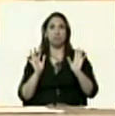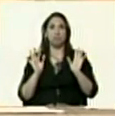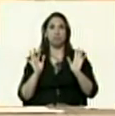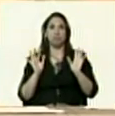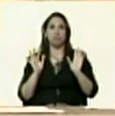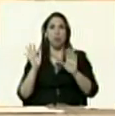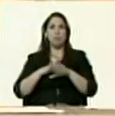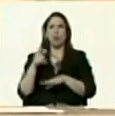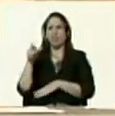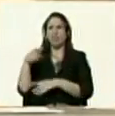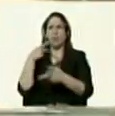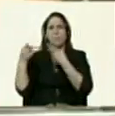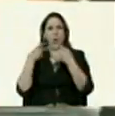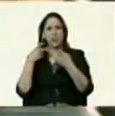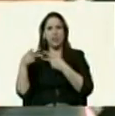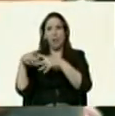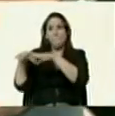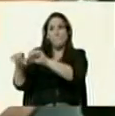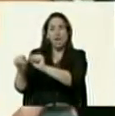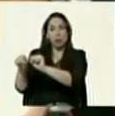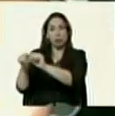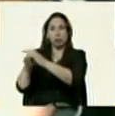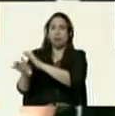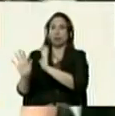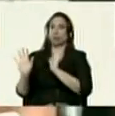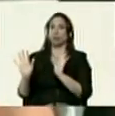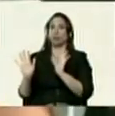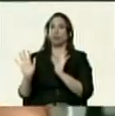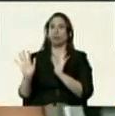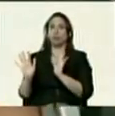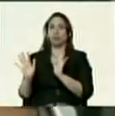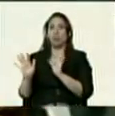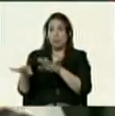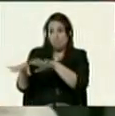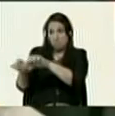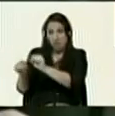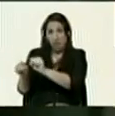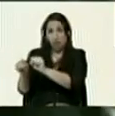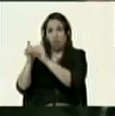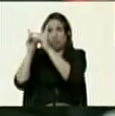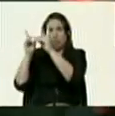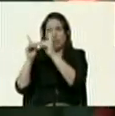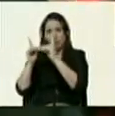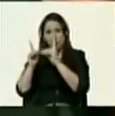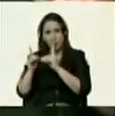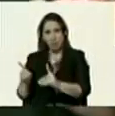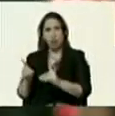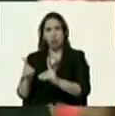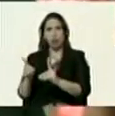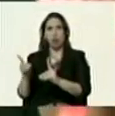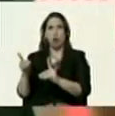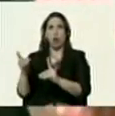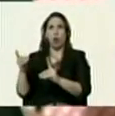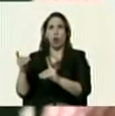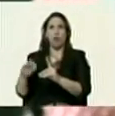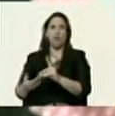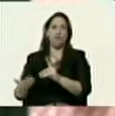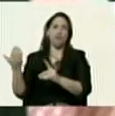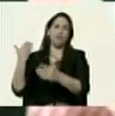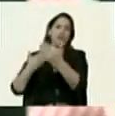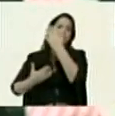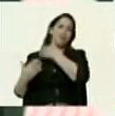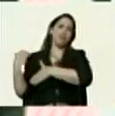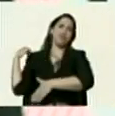Porque es una política del imperio. El imperio ha decidido desde hace muchos años